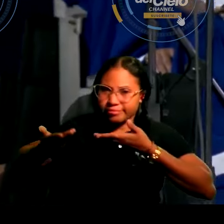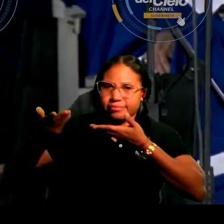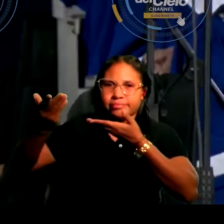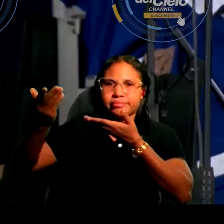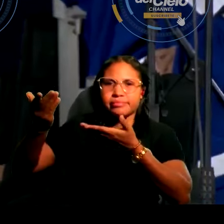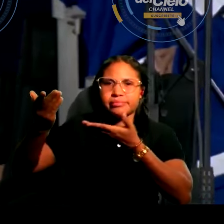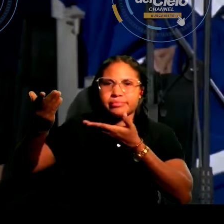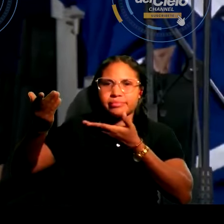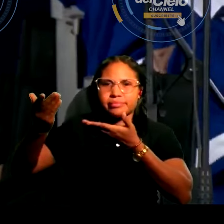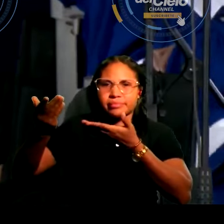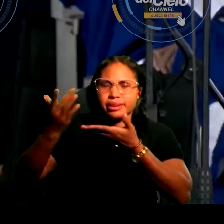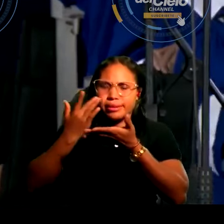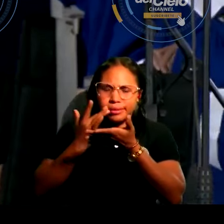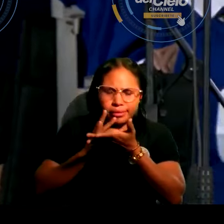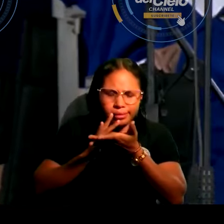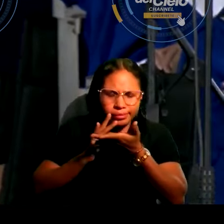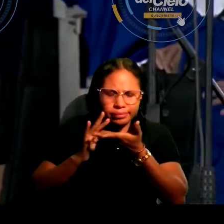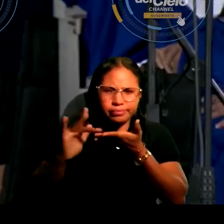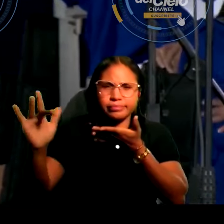Límpiame.